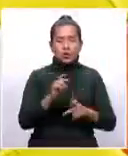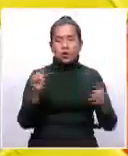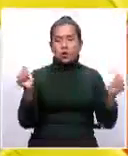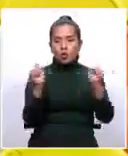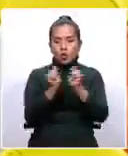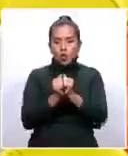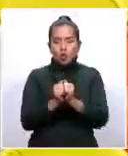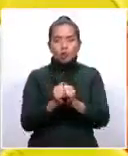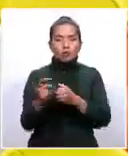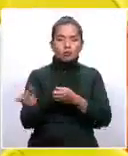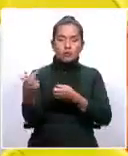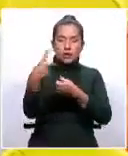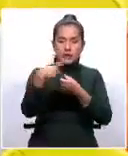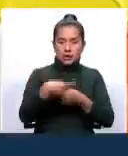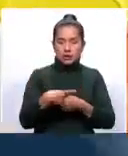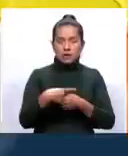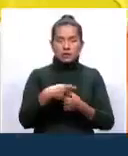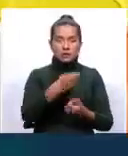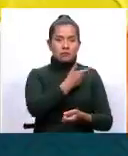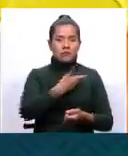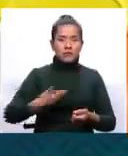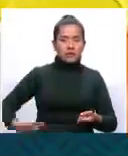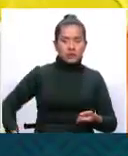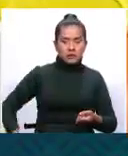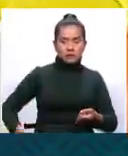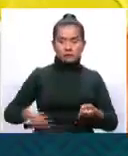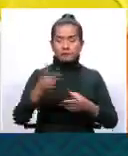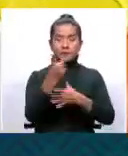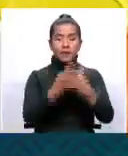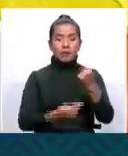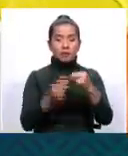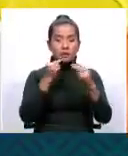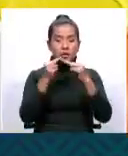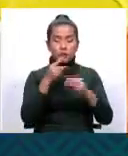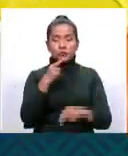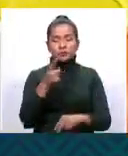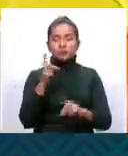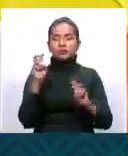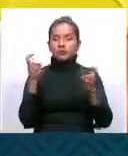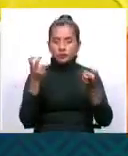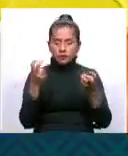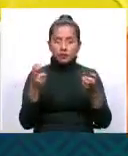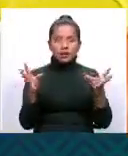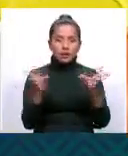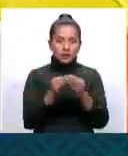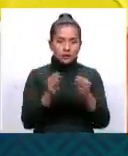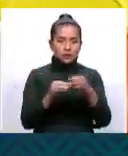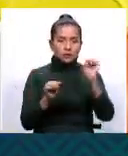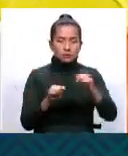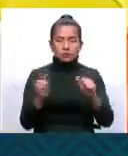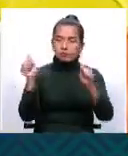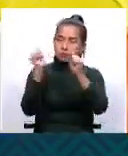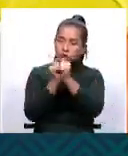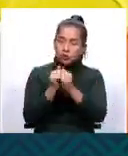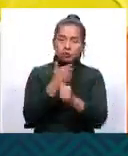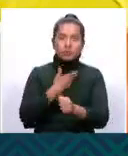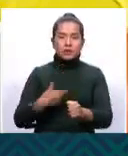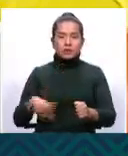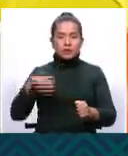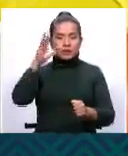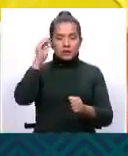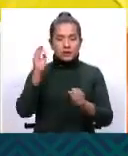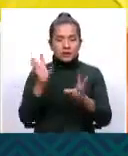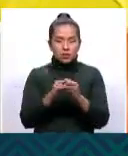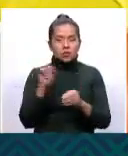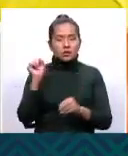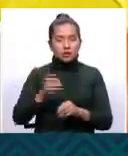la presencia de nuestro presidente. Ambas notas dicen que la reunión va a ser con nuestro presidente Lucho